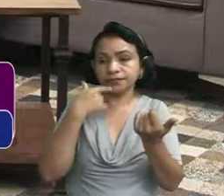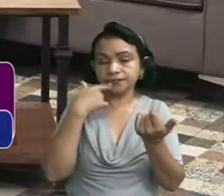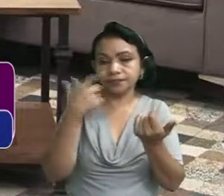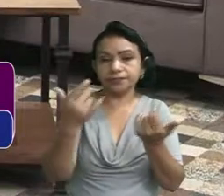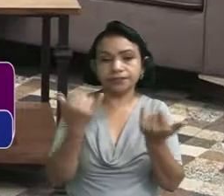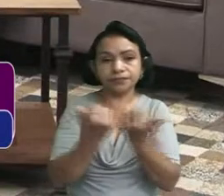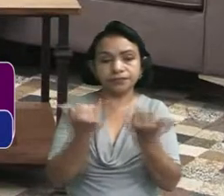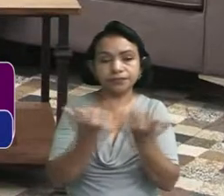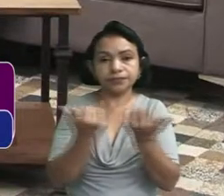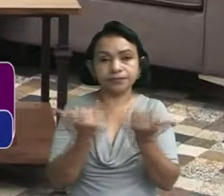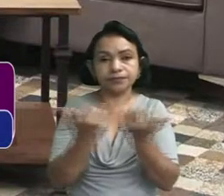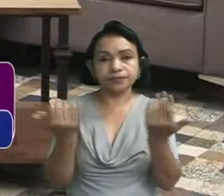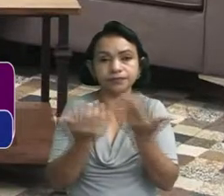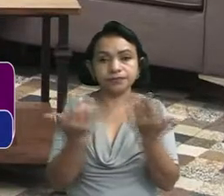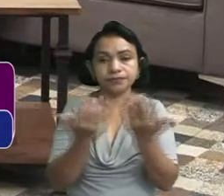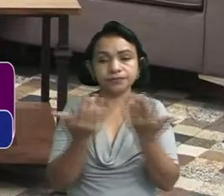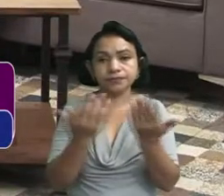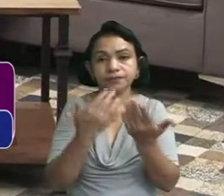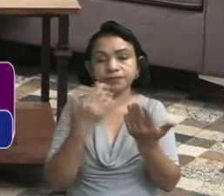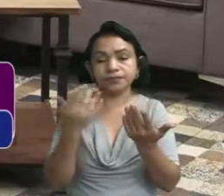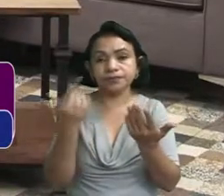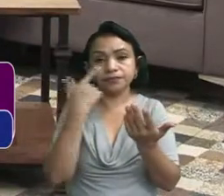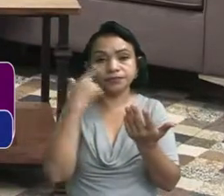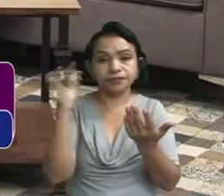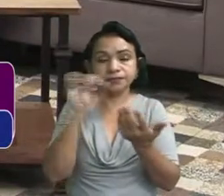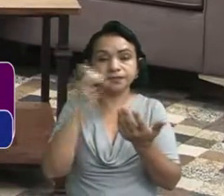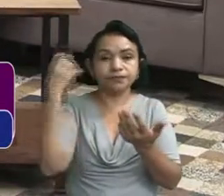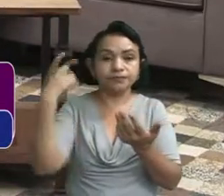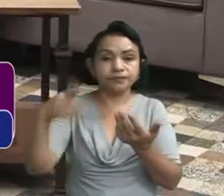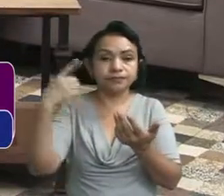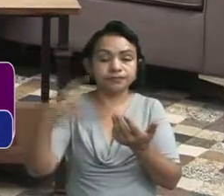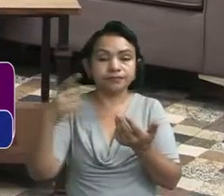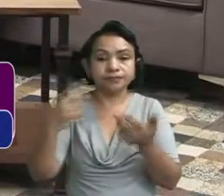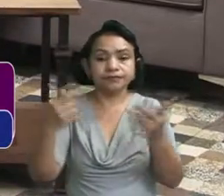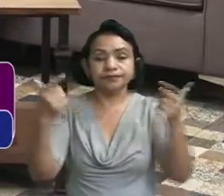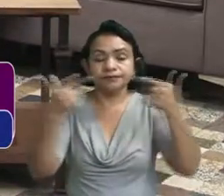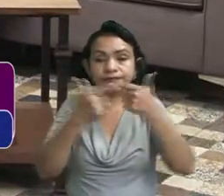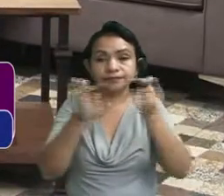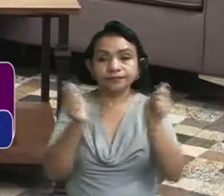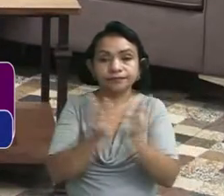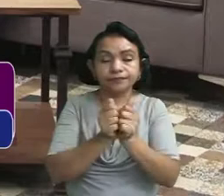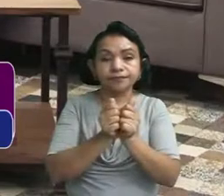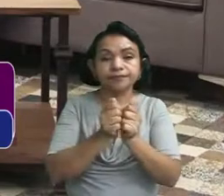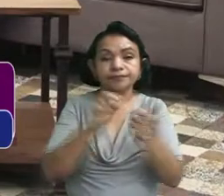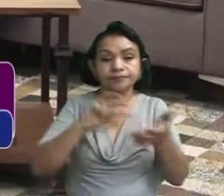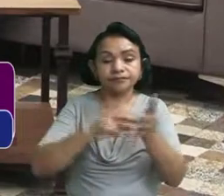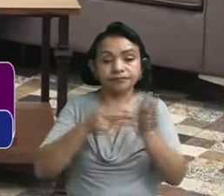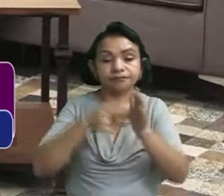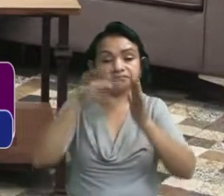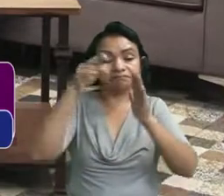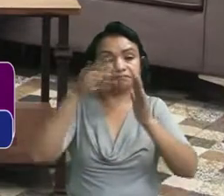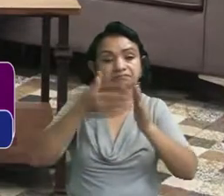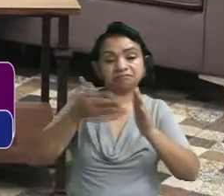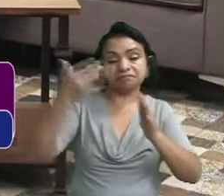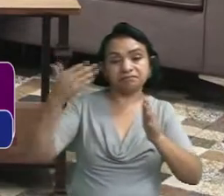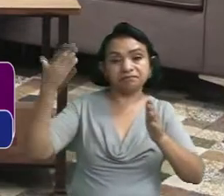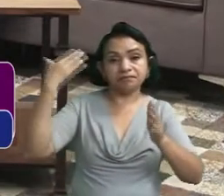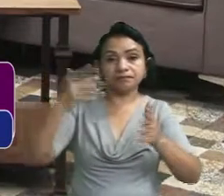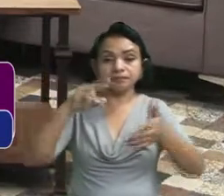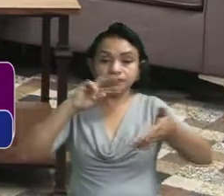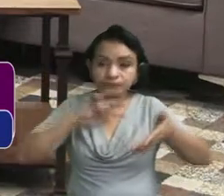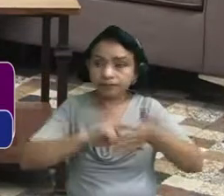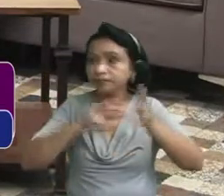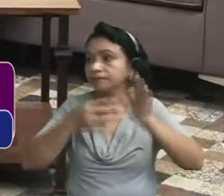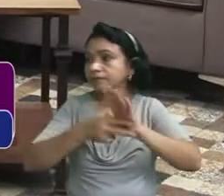factor externo. Okay. Desconocieron muchos de los derechos alcanzados por la revolución, y eso nos implicó un atraso. Entonces, por eso el